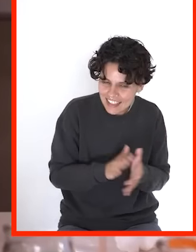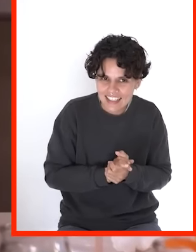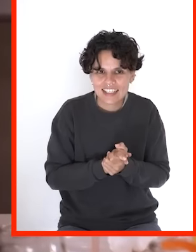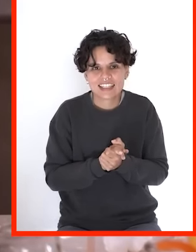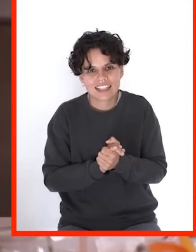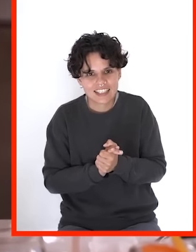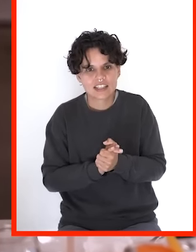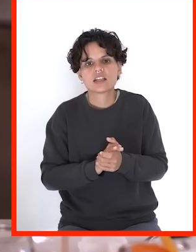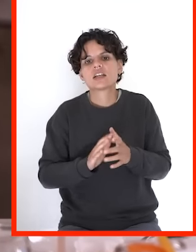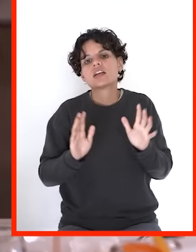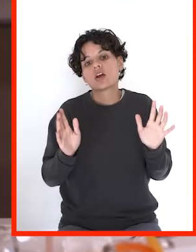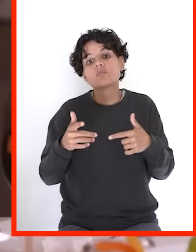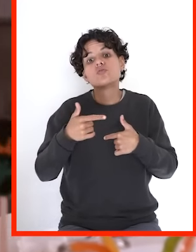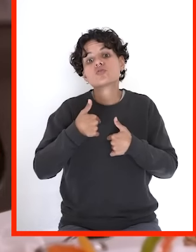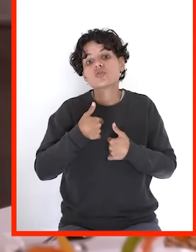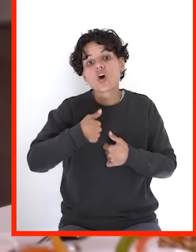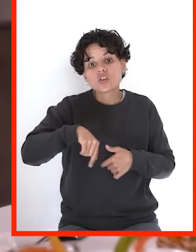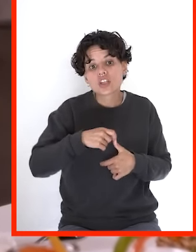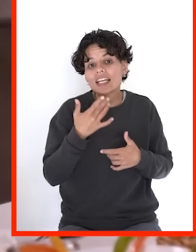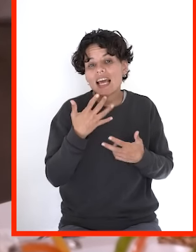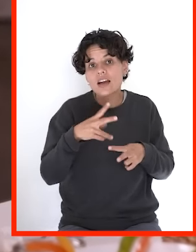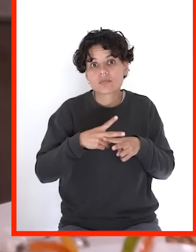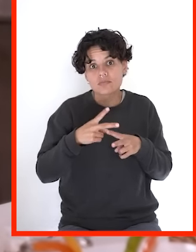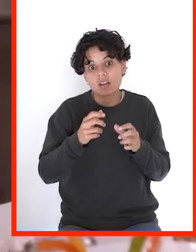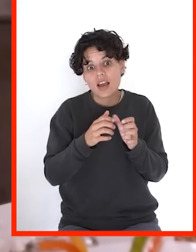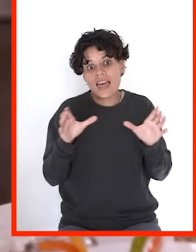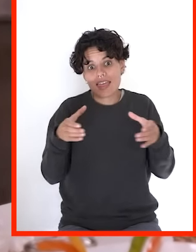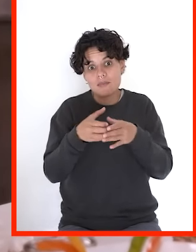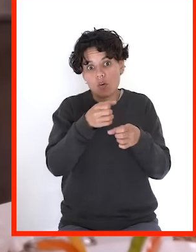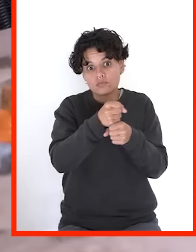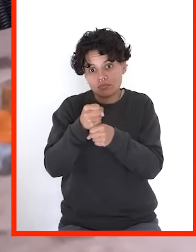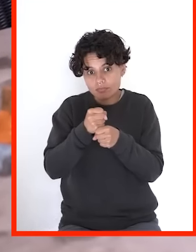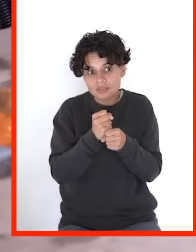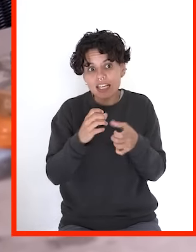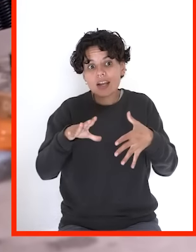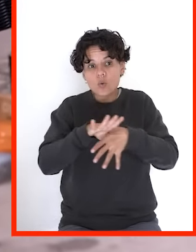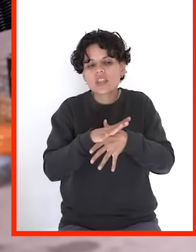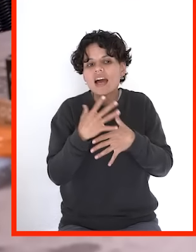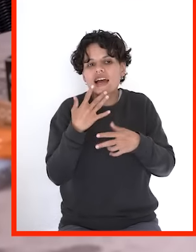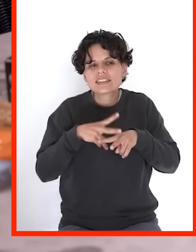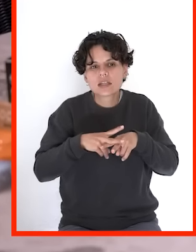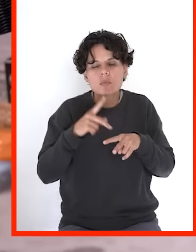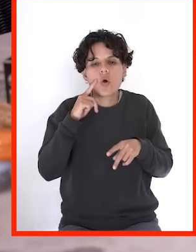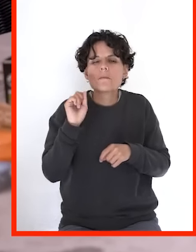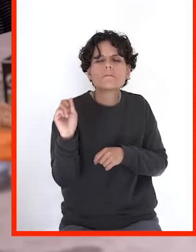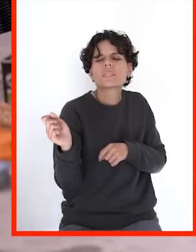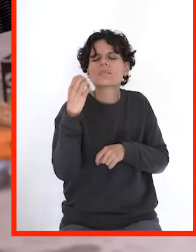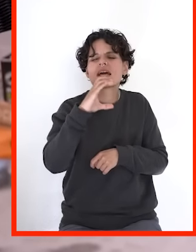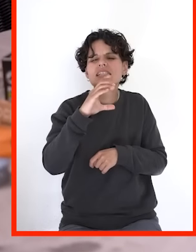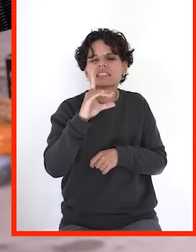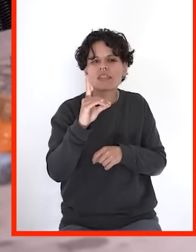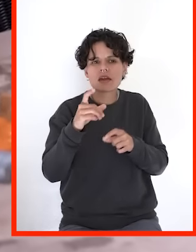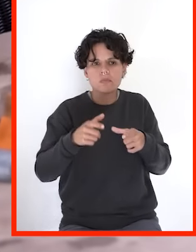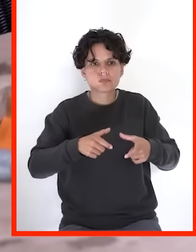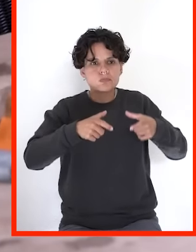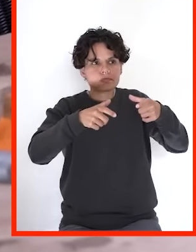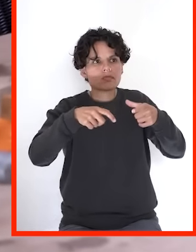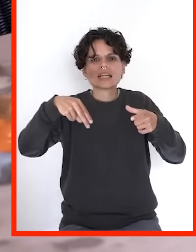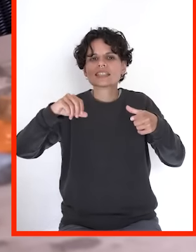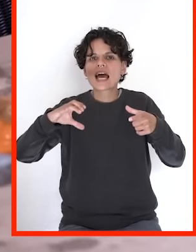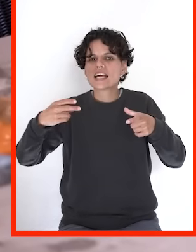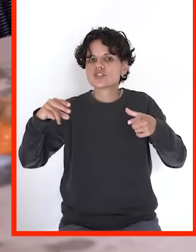pegas. Un compañero de los que hacemos la junta de los creadores nos contó su historia. El primer CD original que tuvo, Nachito, que está